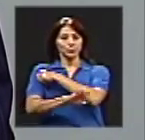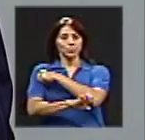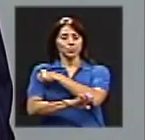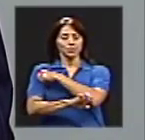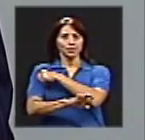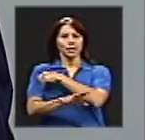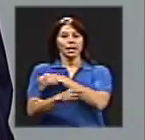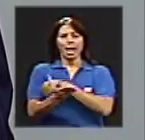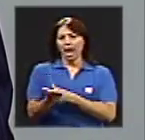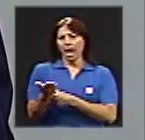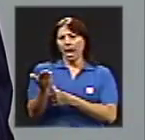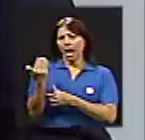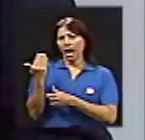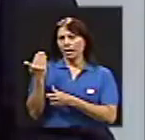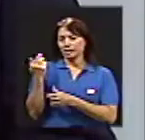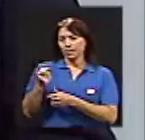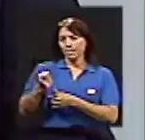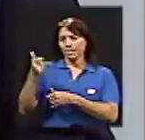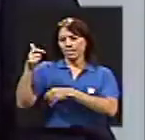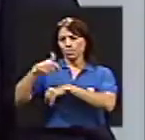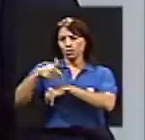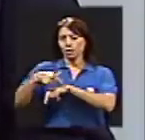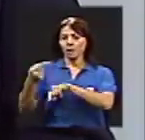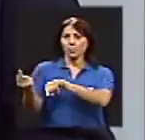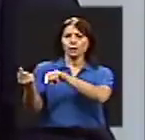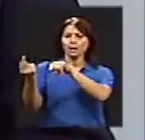traído hace no mucho de Bogotá,